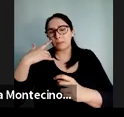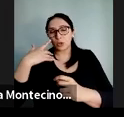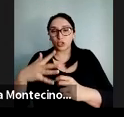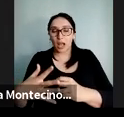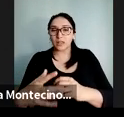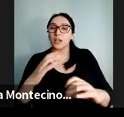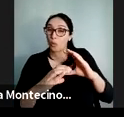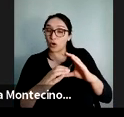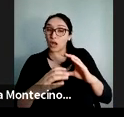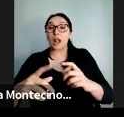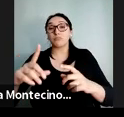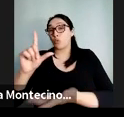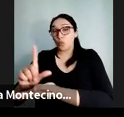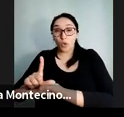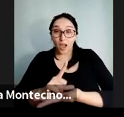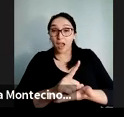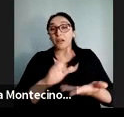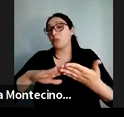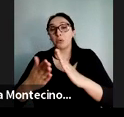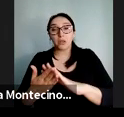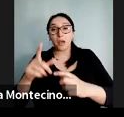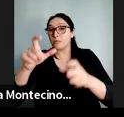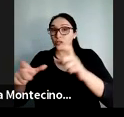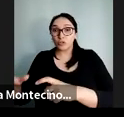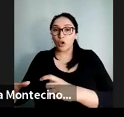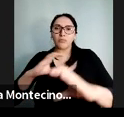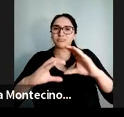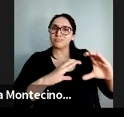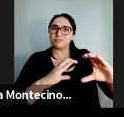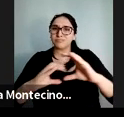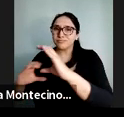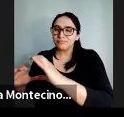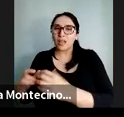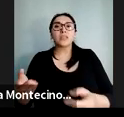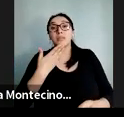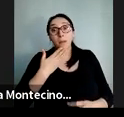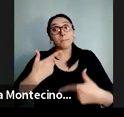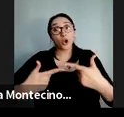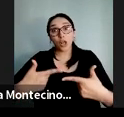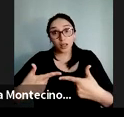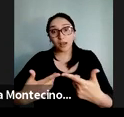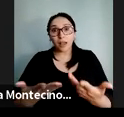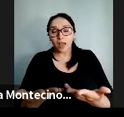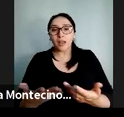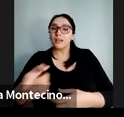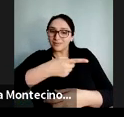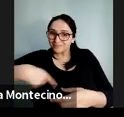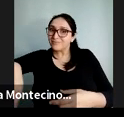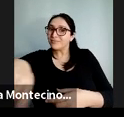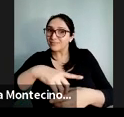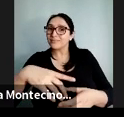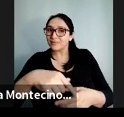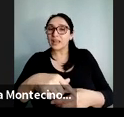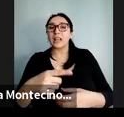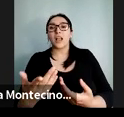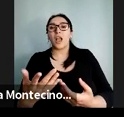entre territorios, entre comunidades, para accionar una voz política también. Y eso muchas veces con